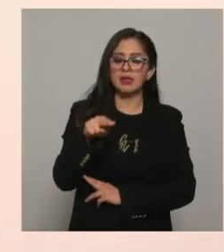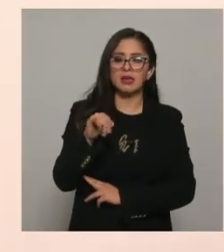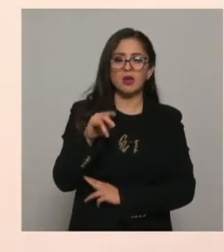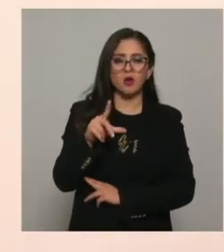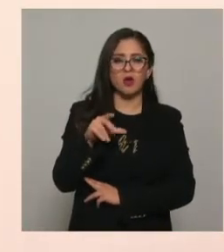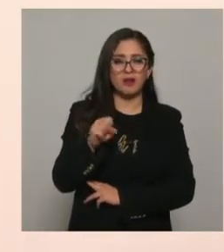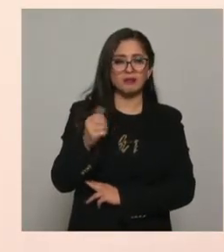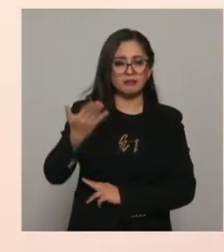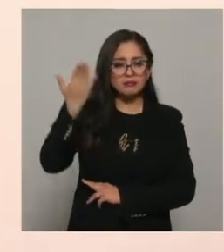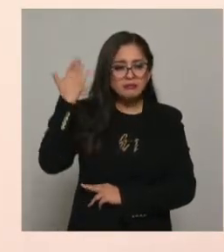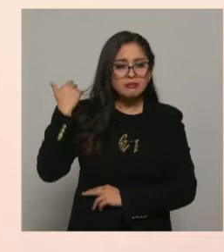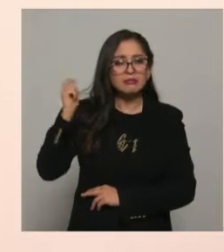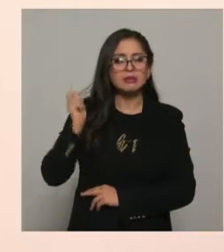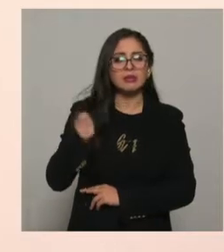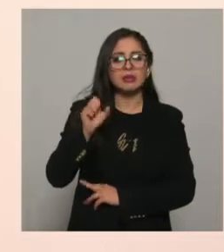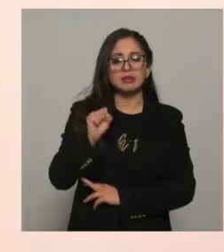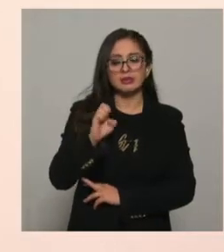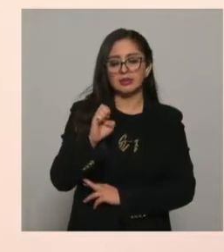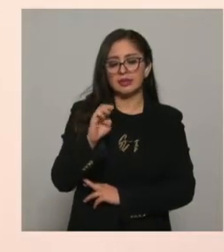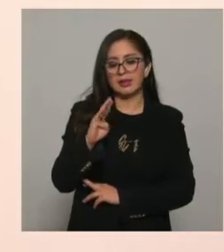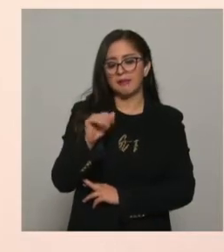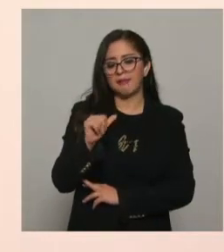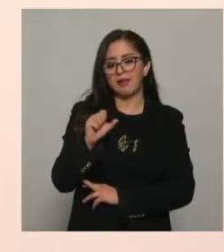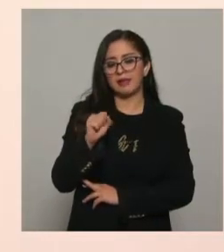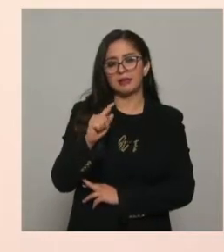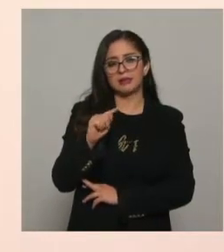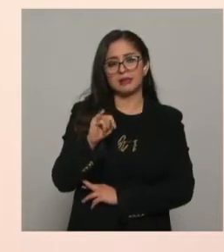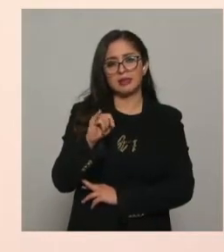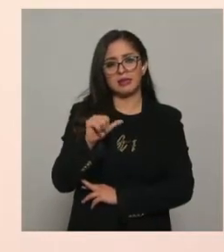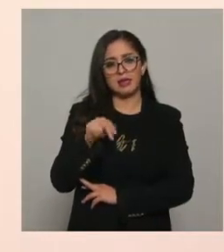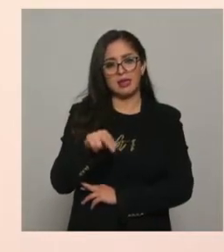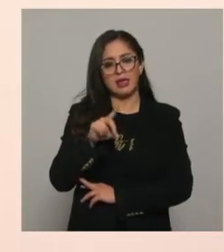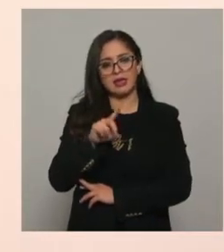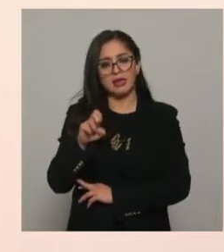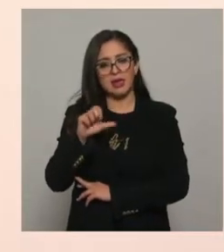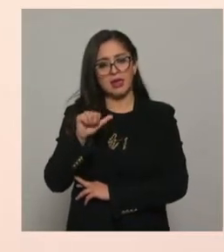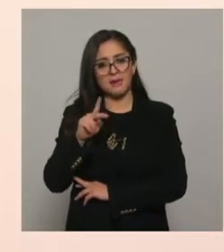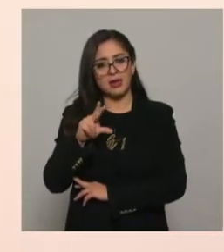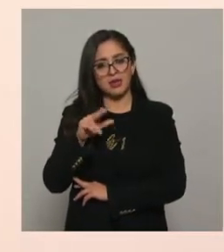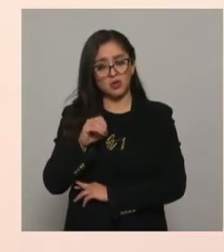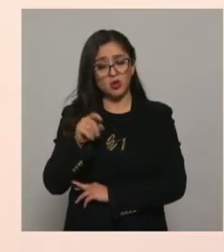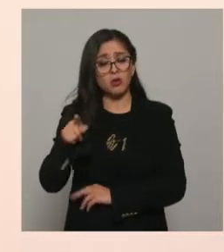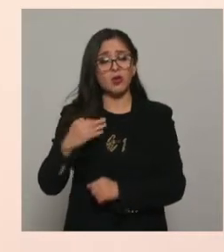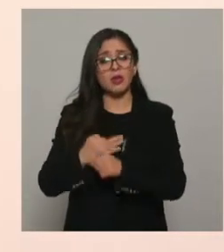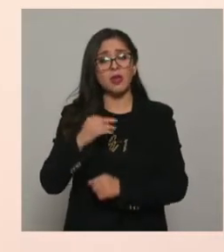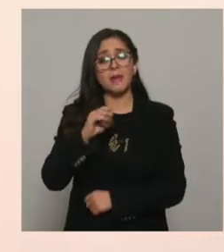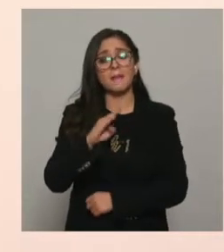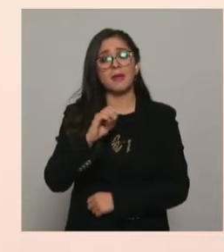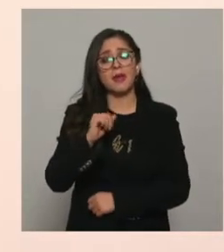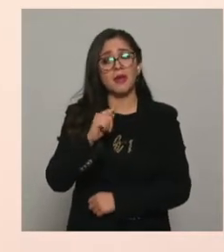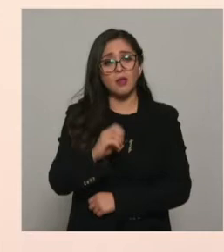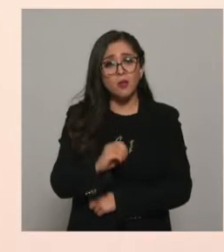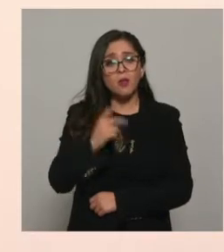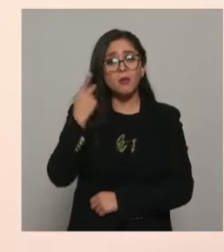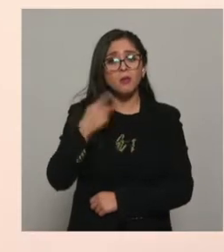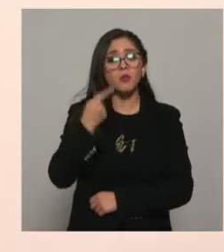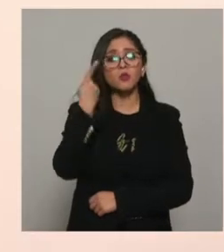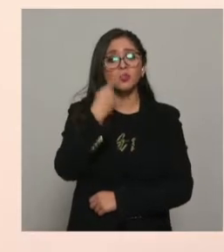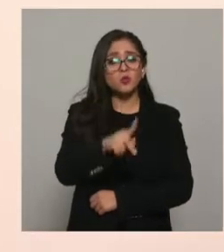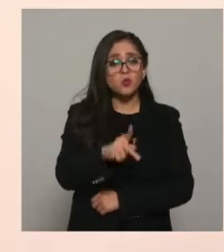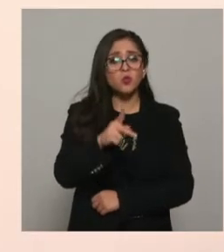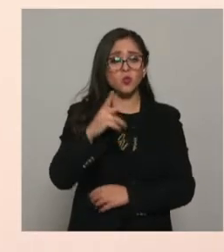que después fue beato. Todavía no lo santifican, su cadáver está incorrupto en